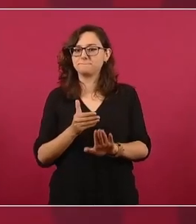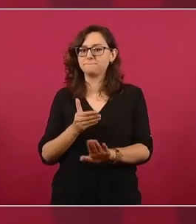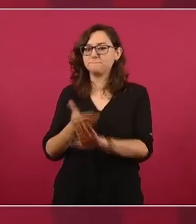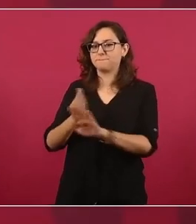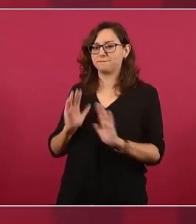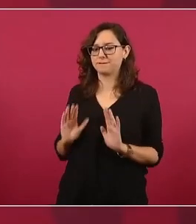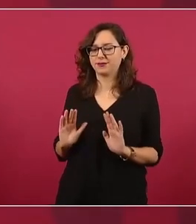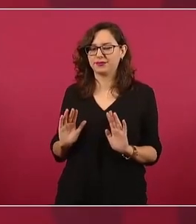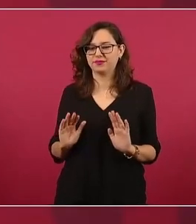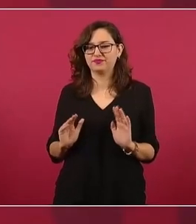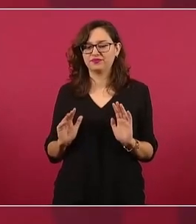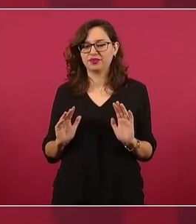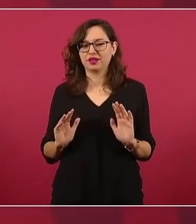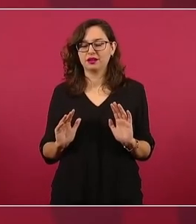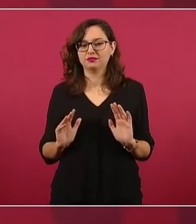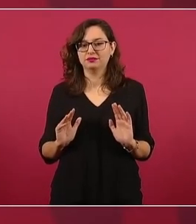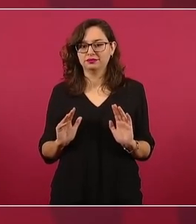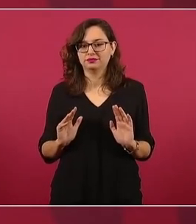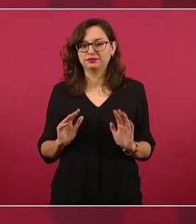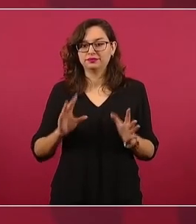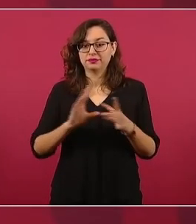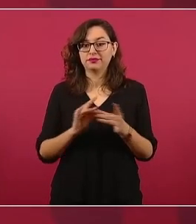que quedara claro